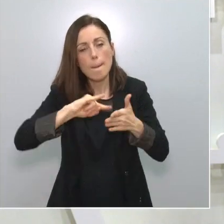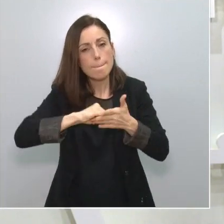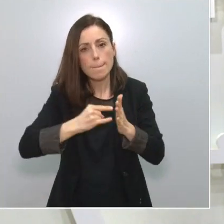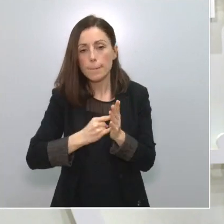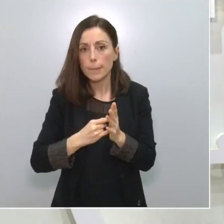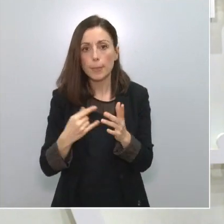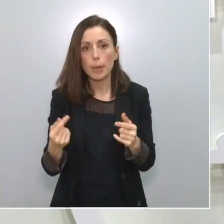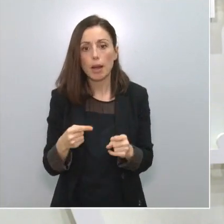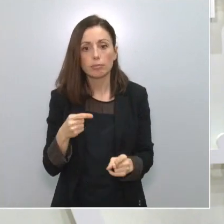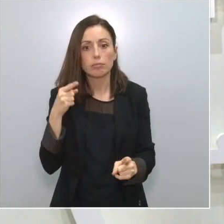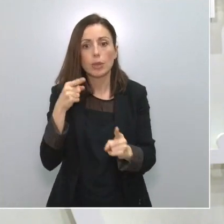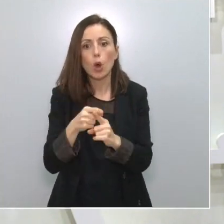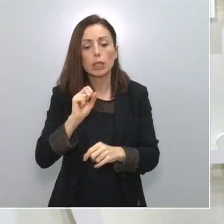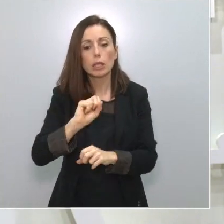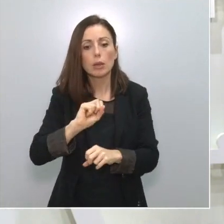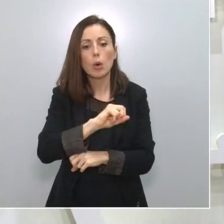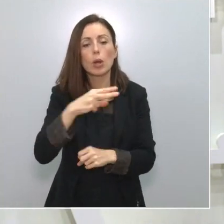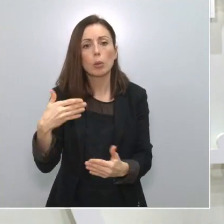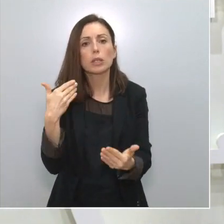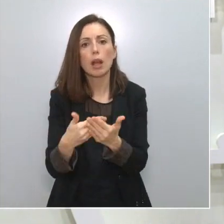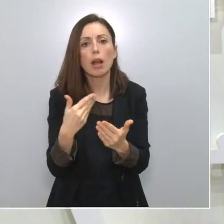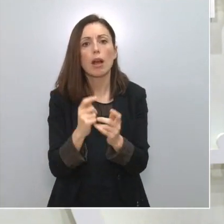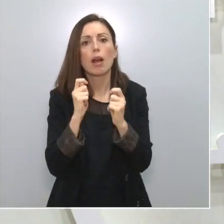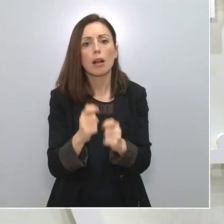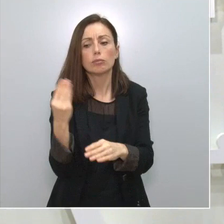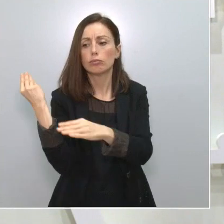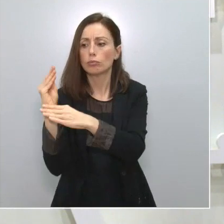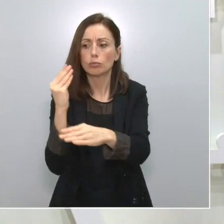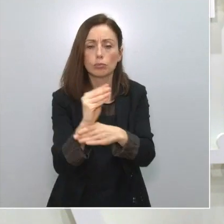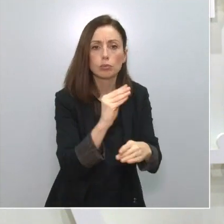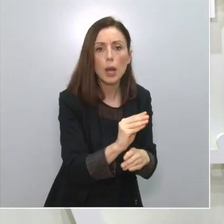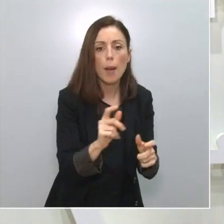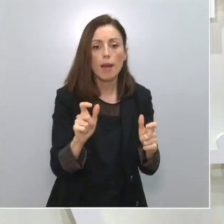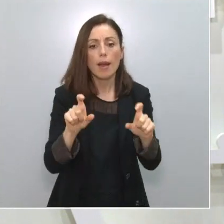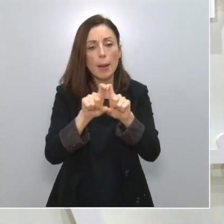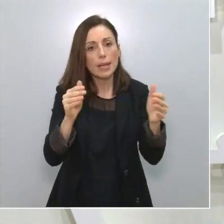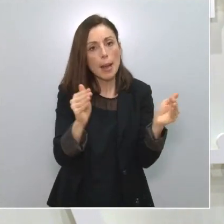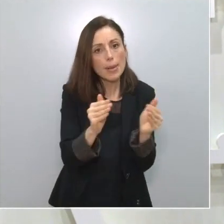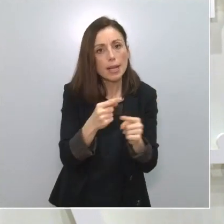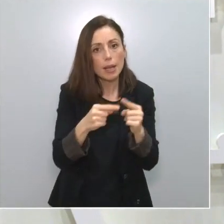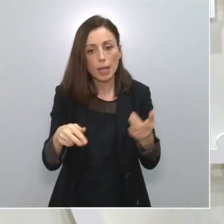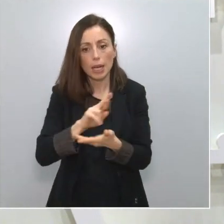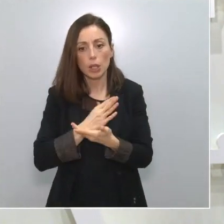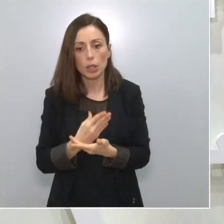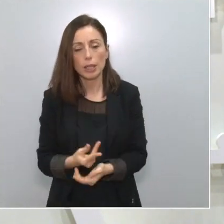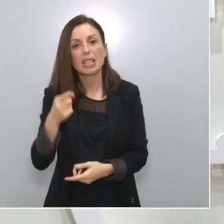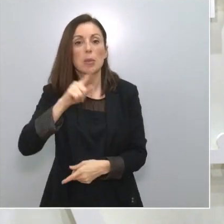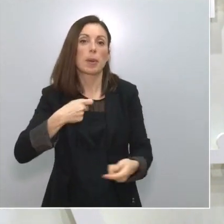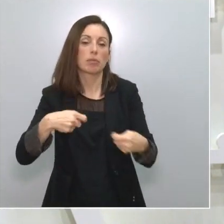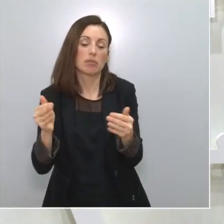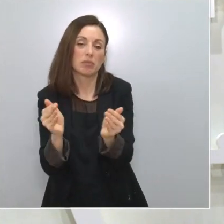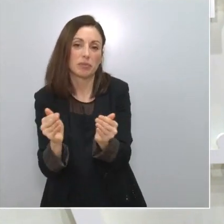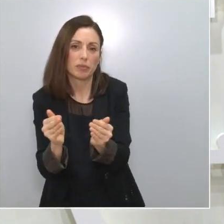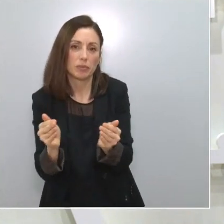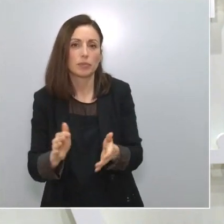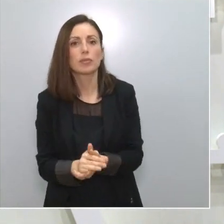supuesto, para dar respuesta y para garantizar liquidez a las pequeñas y medianas empresas de la región de Murcia y para el pequeño comercio, como